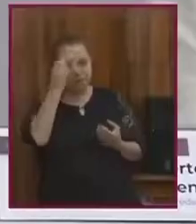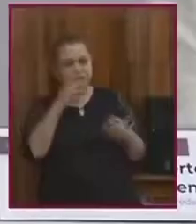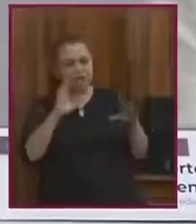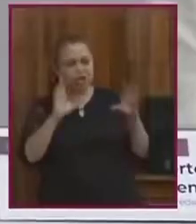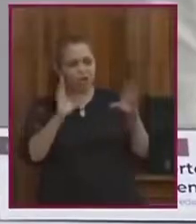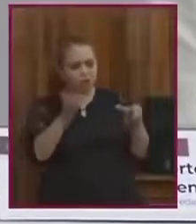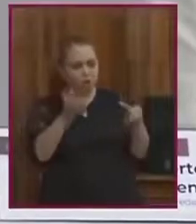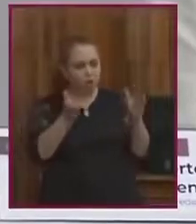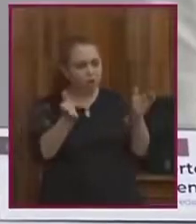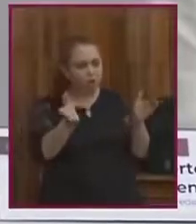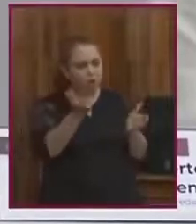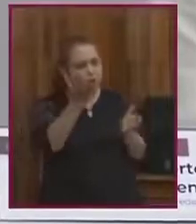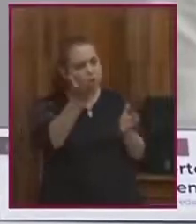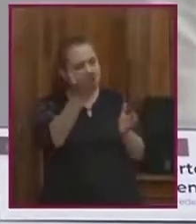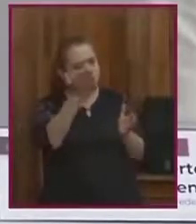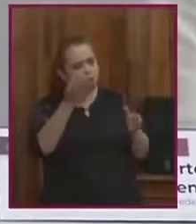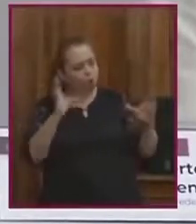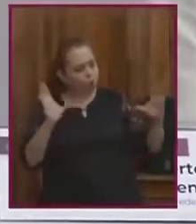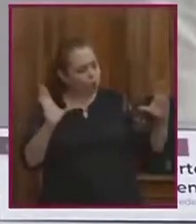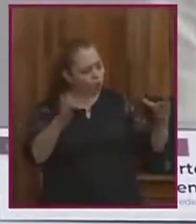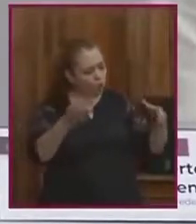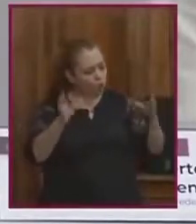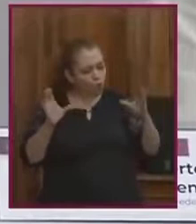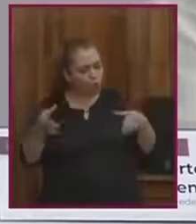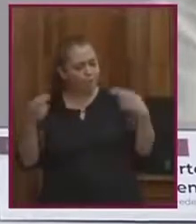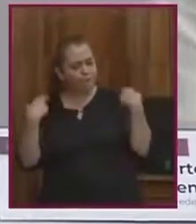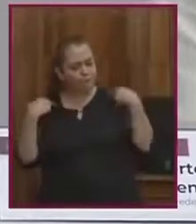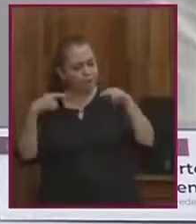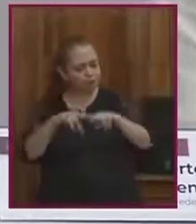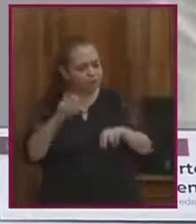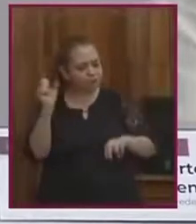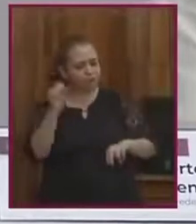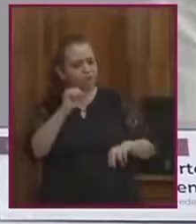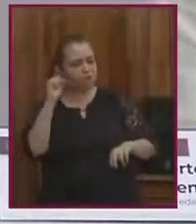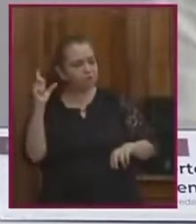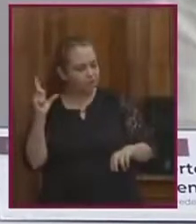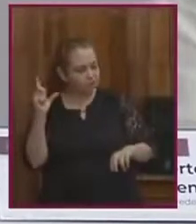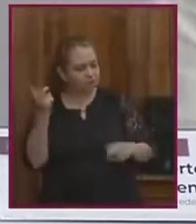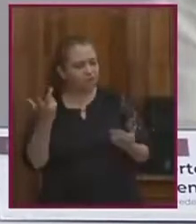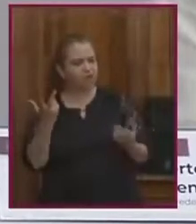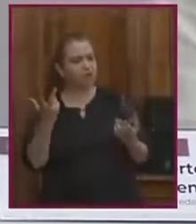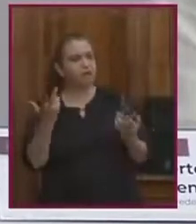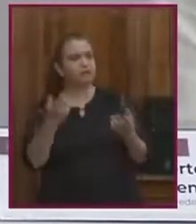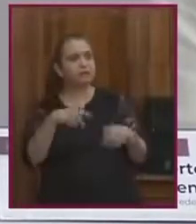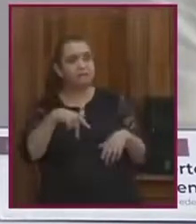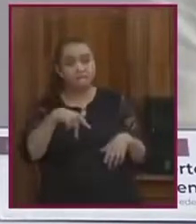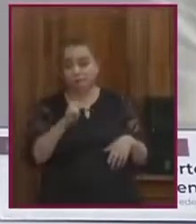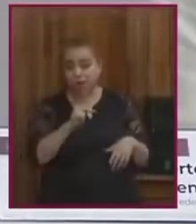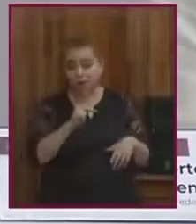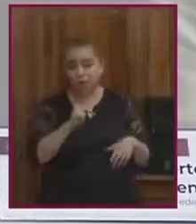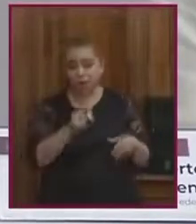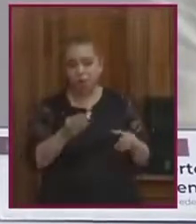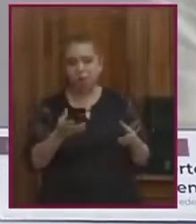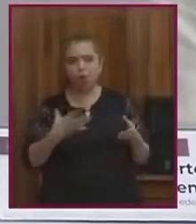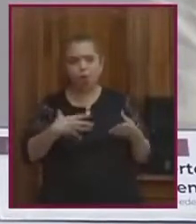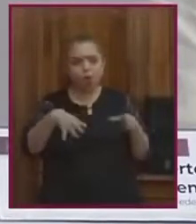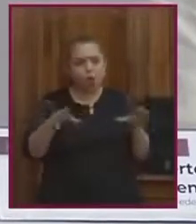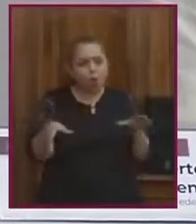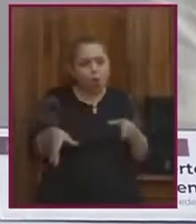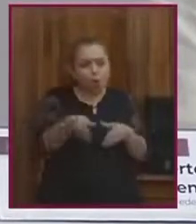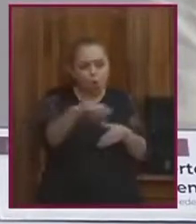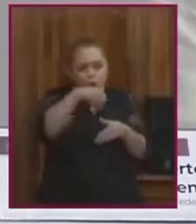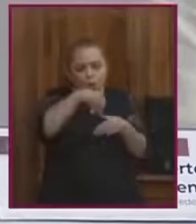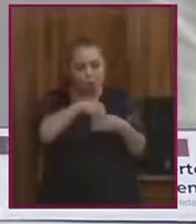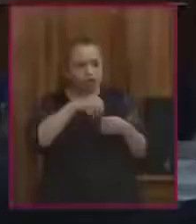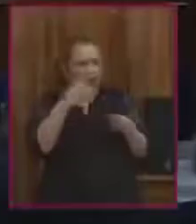colectiva con maestras, maestros, con académicos, con especialistas, pero que sea incluyente de todas